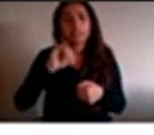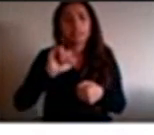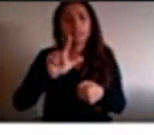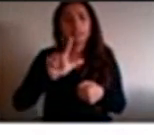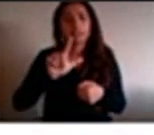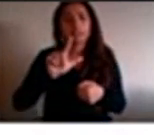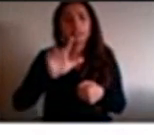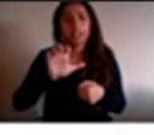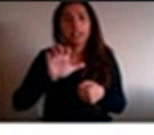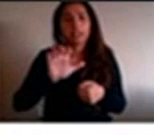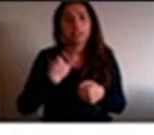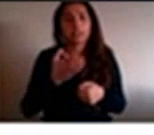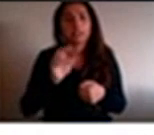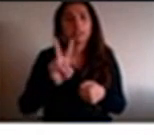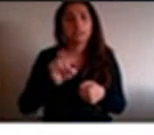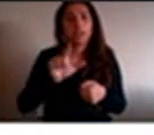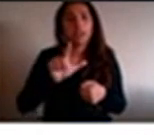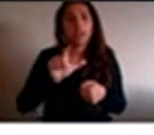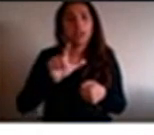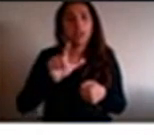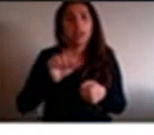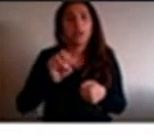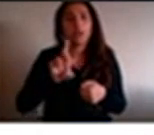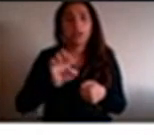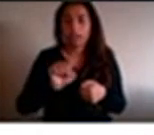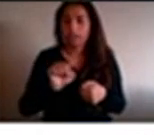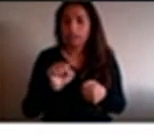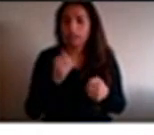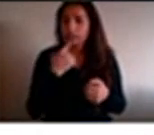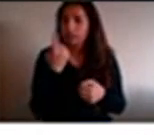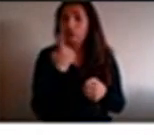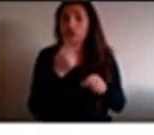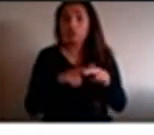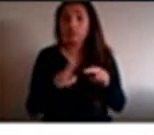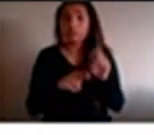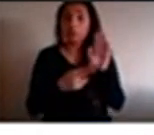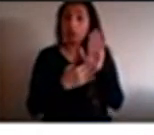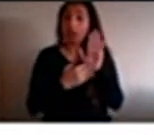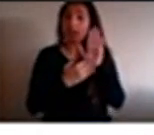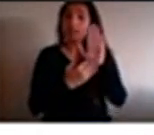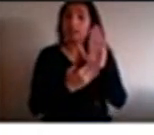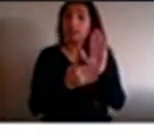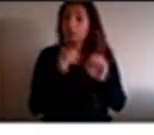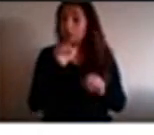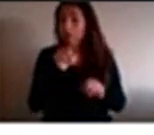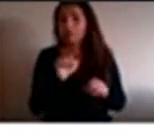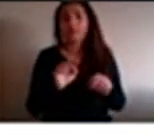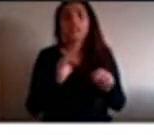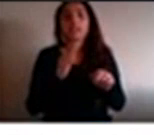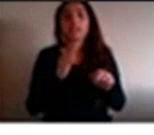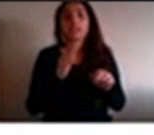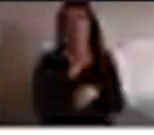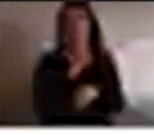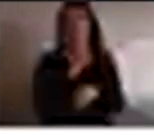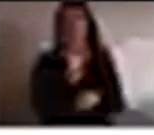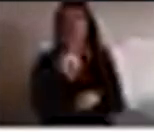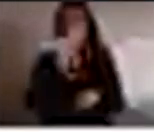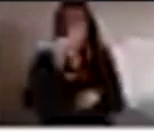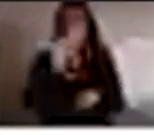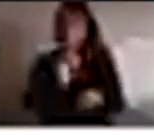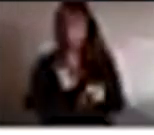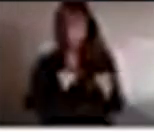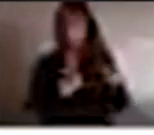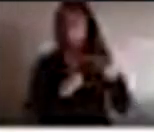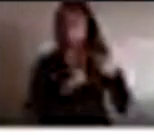una descripción de cada uno, creo que hay que detenerse en dos. El primero es el premio inclusión, que esto lo hizo